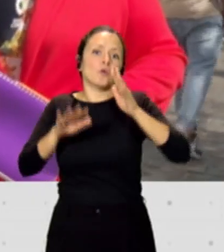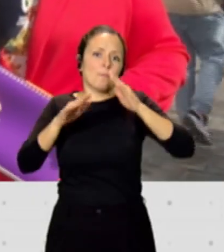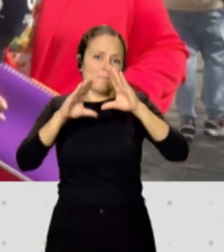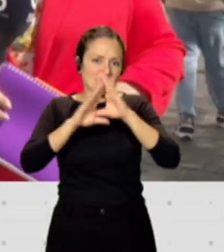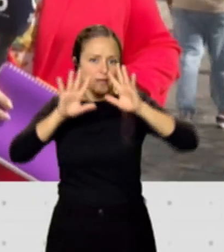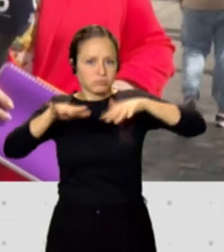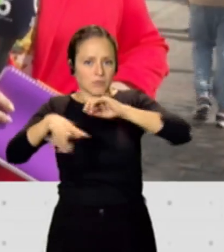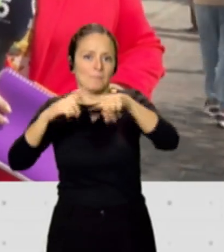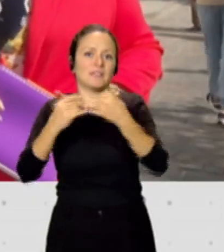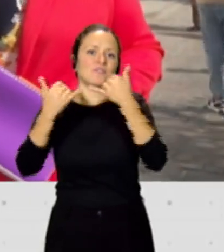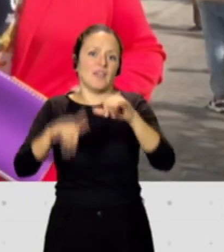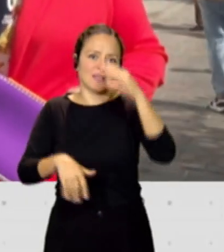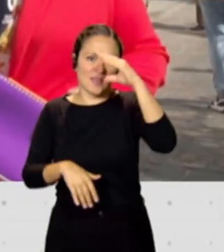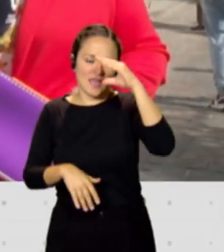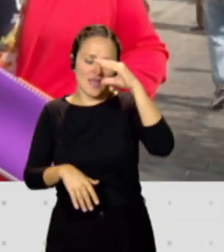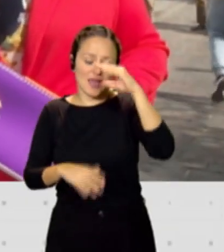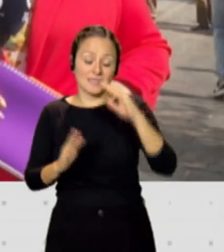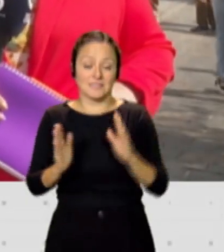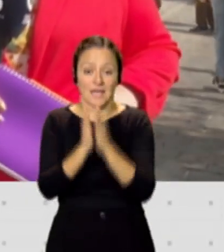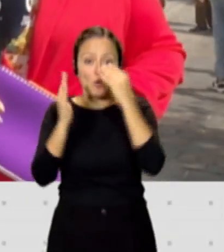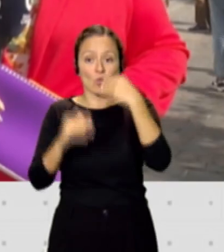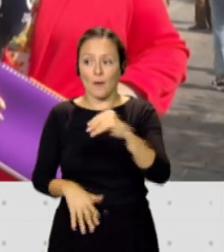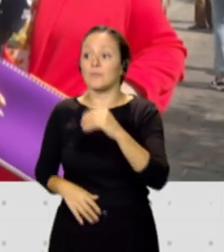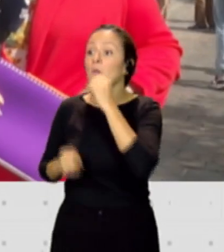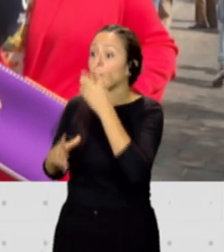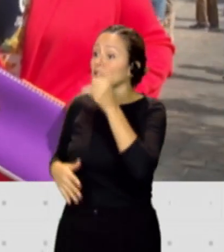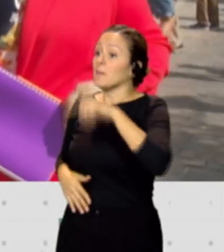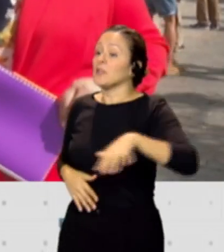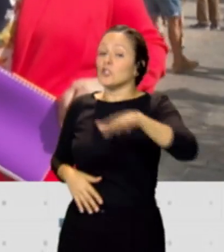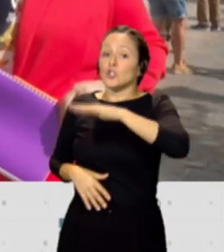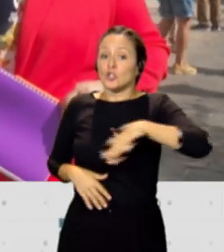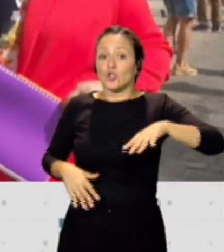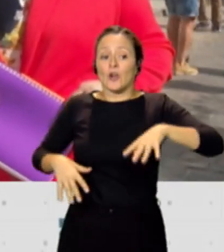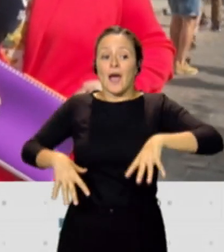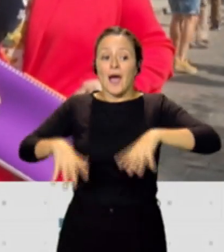Bueno, pues queda fiesta por delante, también en otro municipio, en Arucas, en la isla de Gran